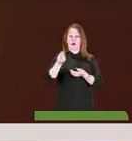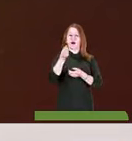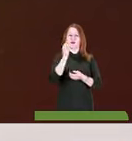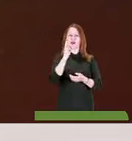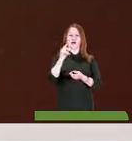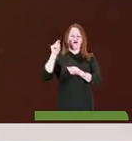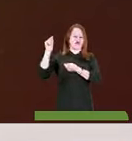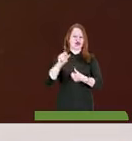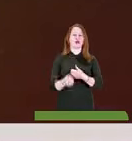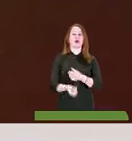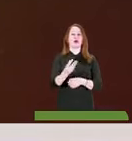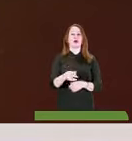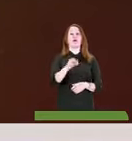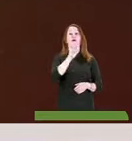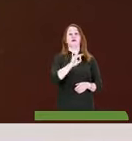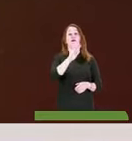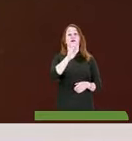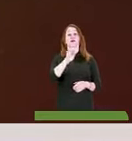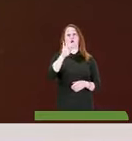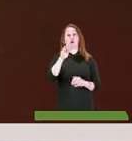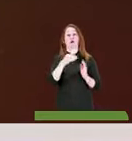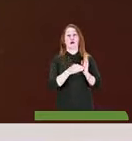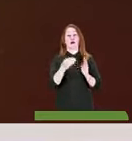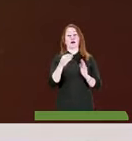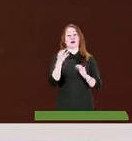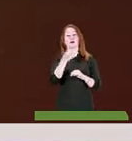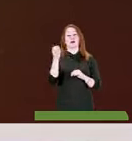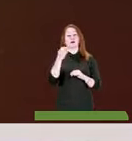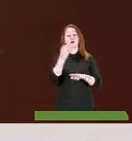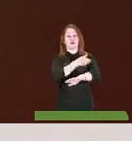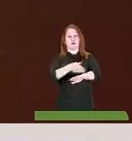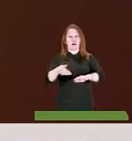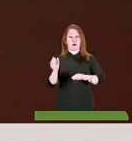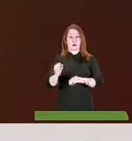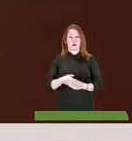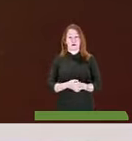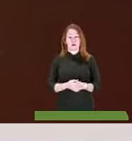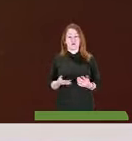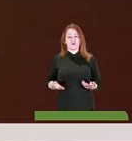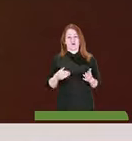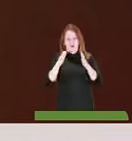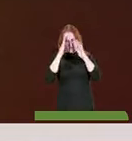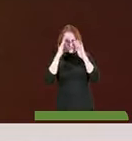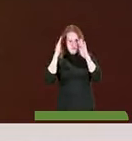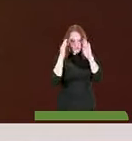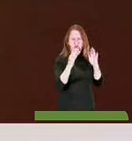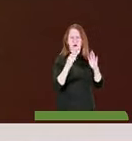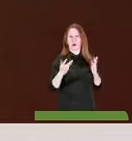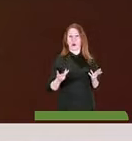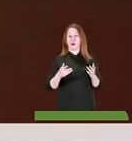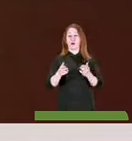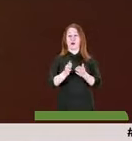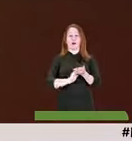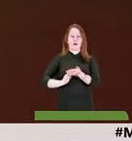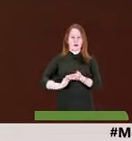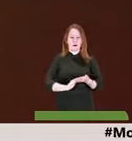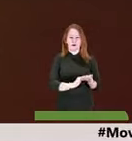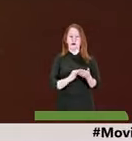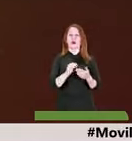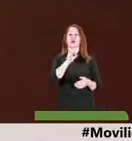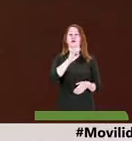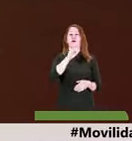inversión total de 394 mil millones de pesos, con los cuales atendimos, hicimos mantenimiento a